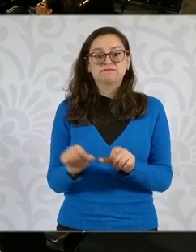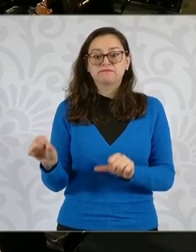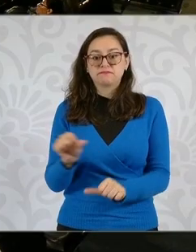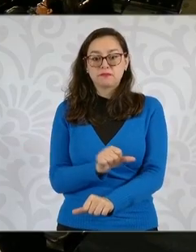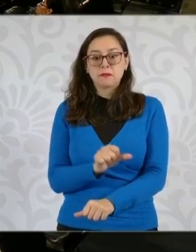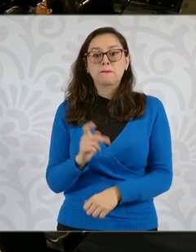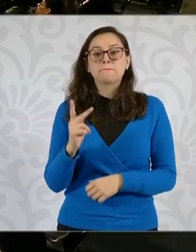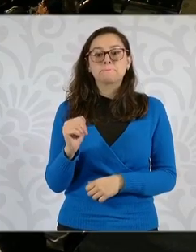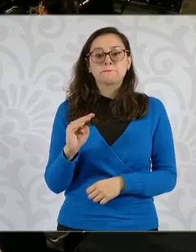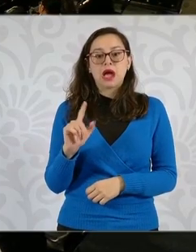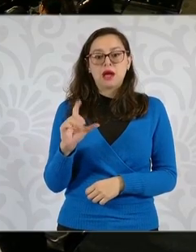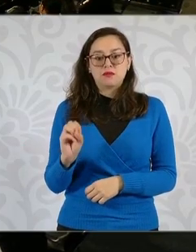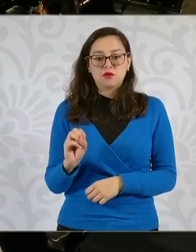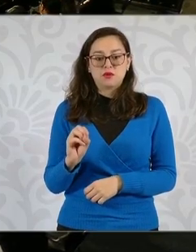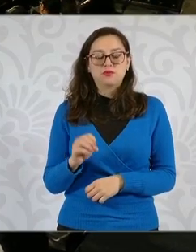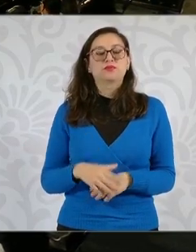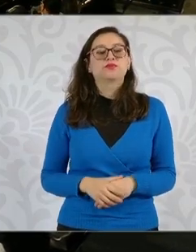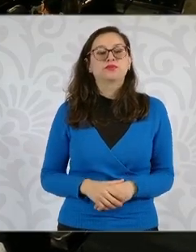Pablo Gómez.